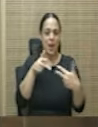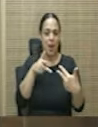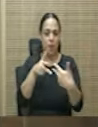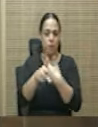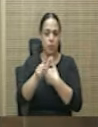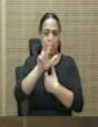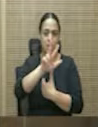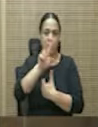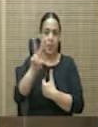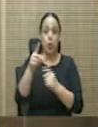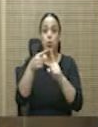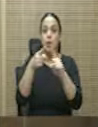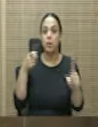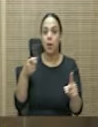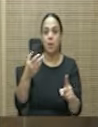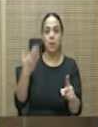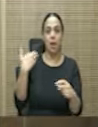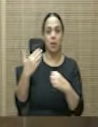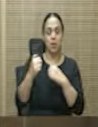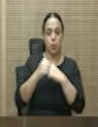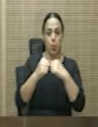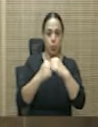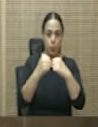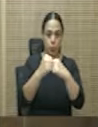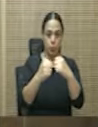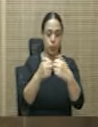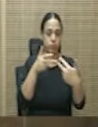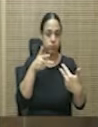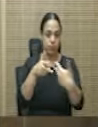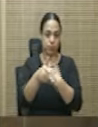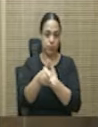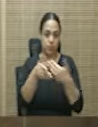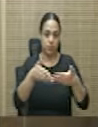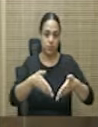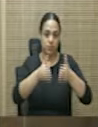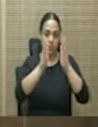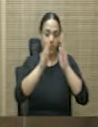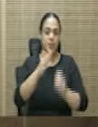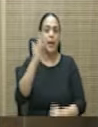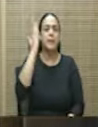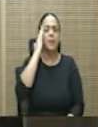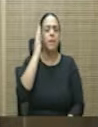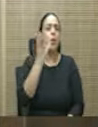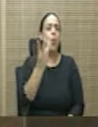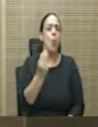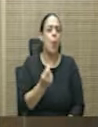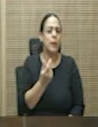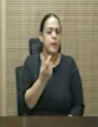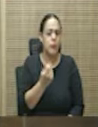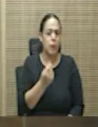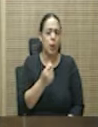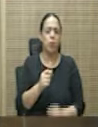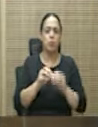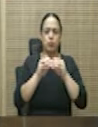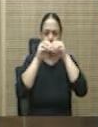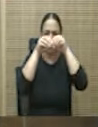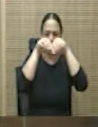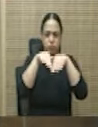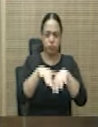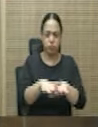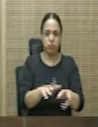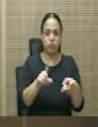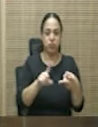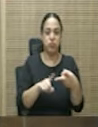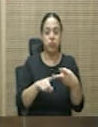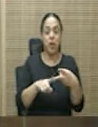construcción bastaría con estimar el costo de limpieza y mantenimiento de cientos de derrumbes pérdida de